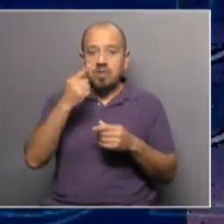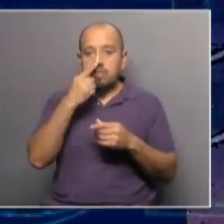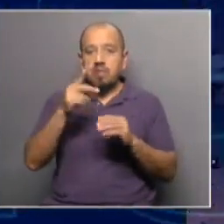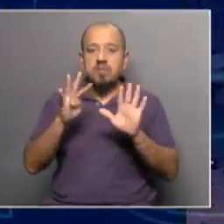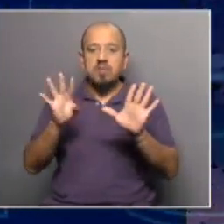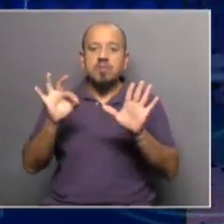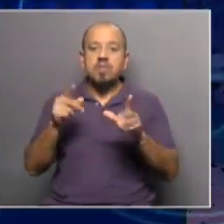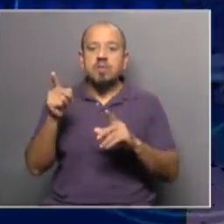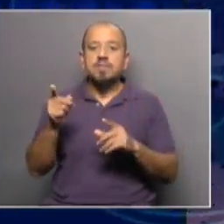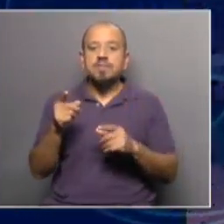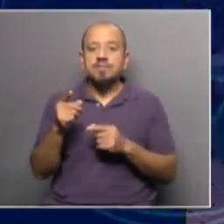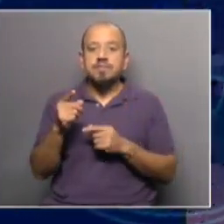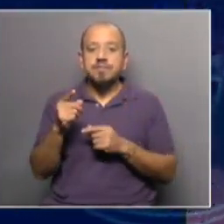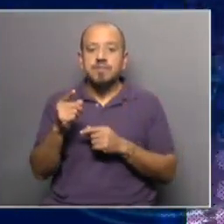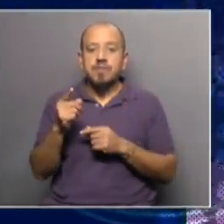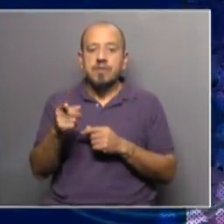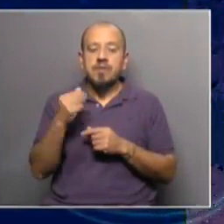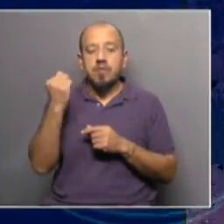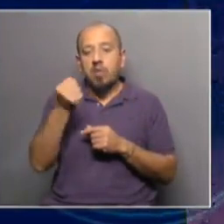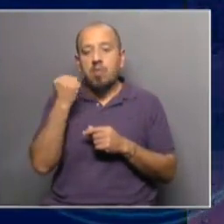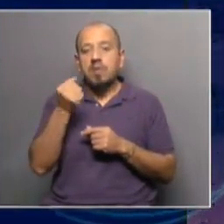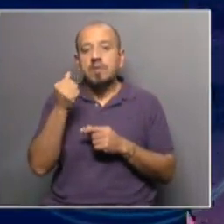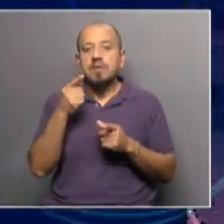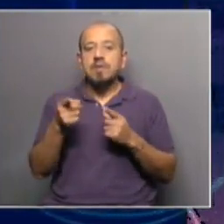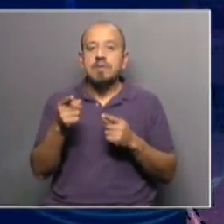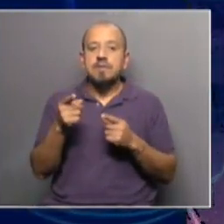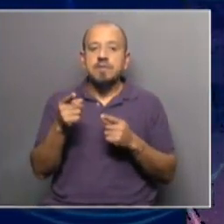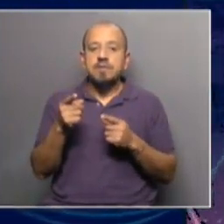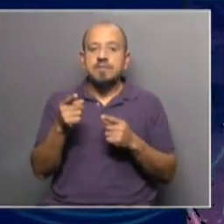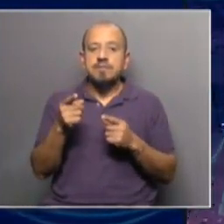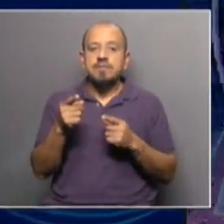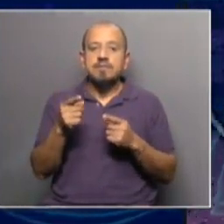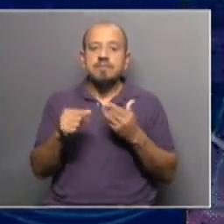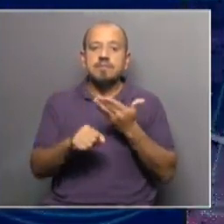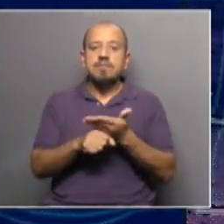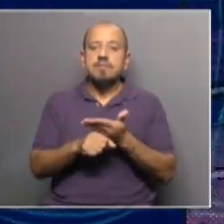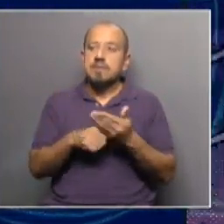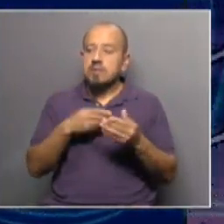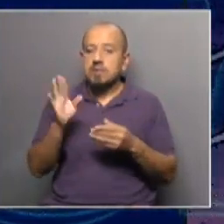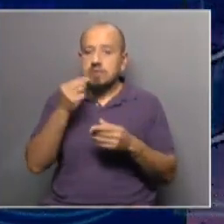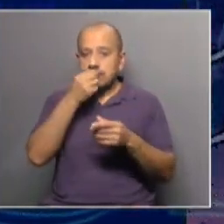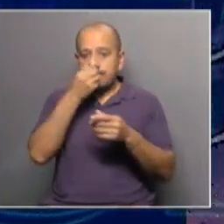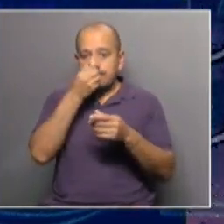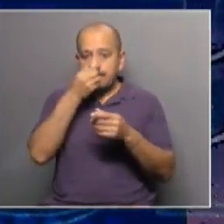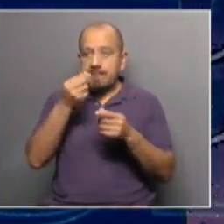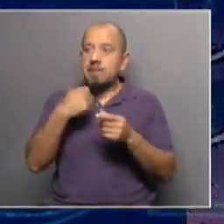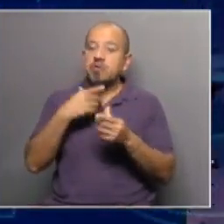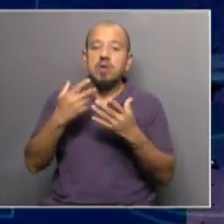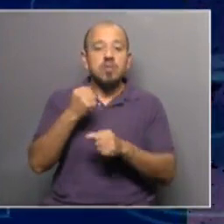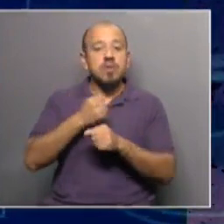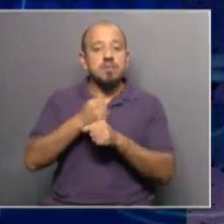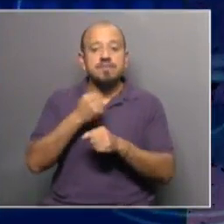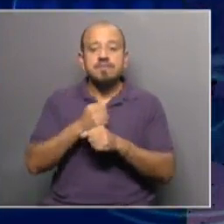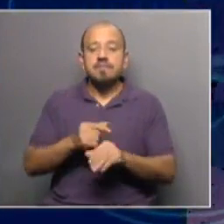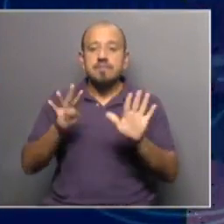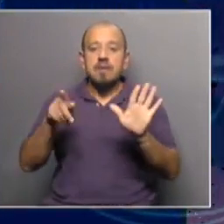Obdulio, lo importante de esto es que él exige, bueno, yo no voy al Mundial si no me garantizan un empleo. Y durante